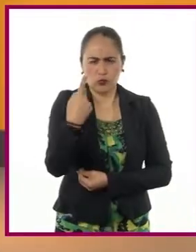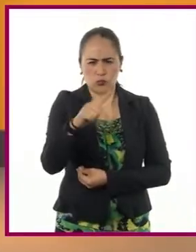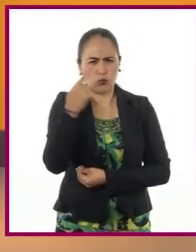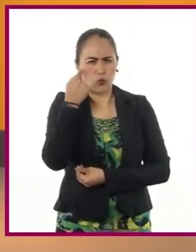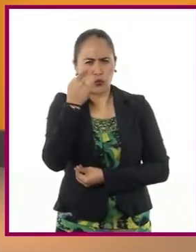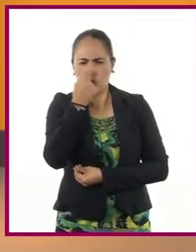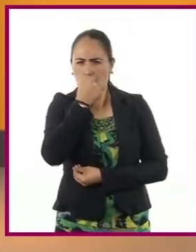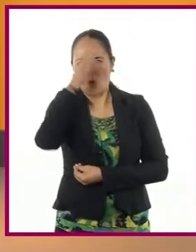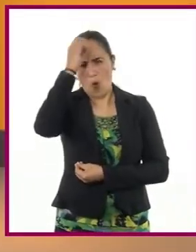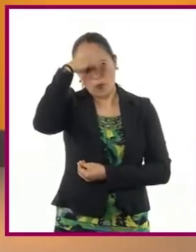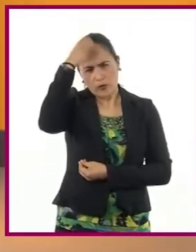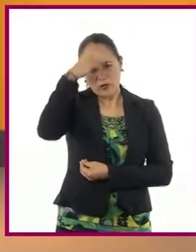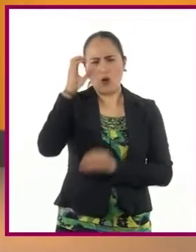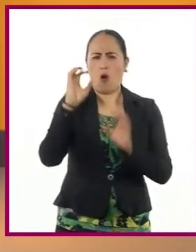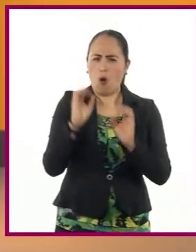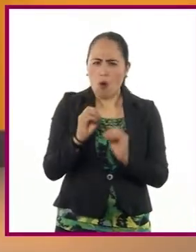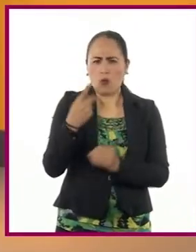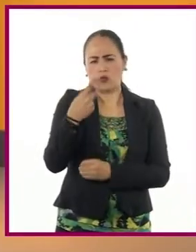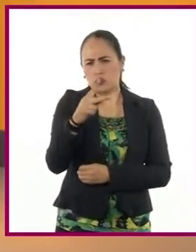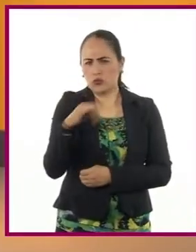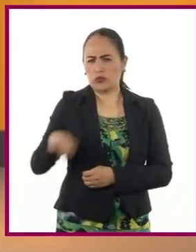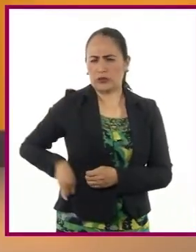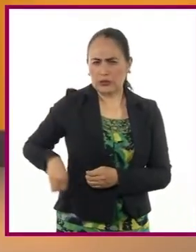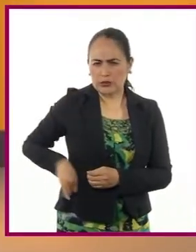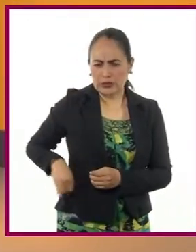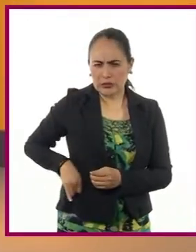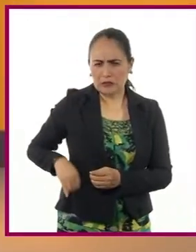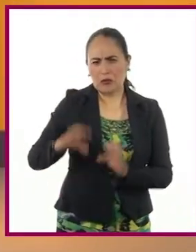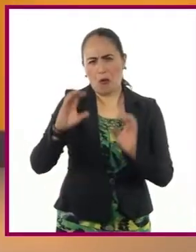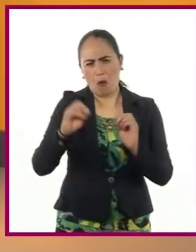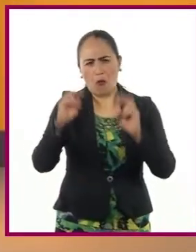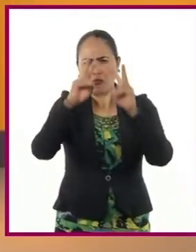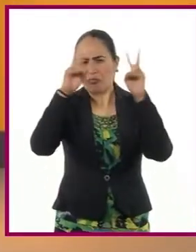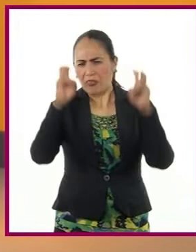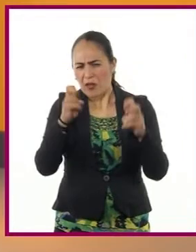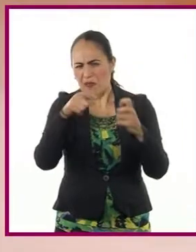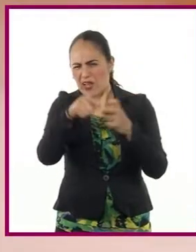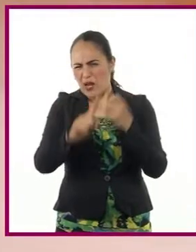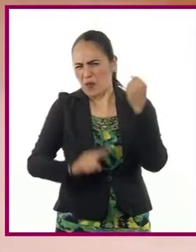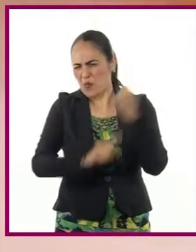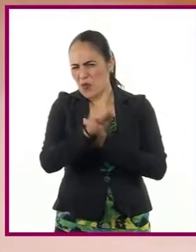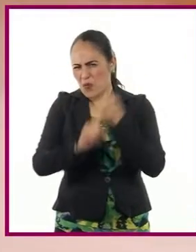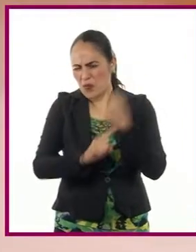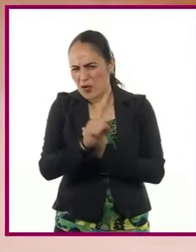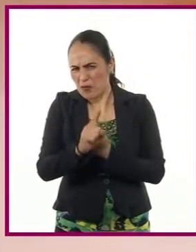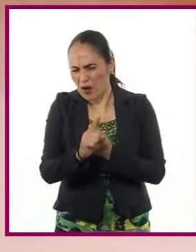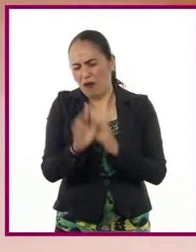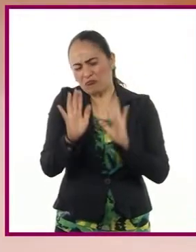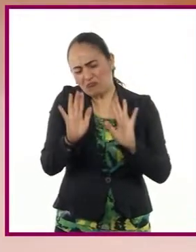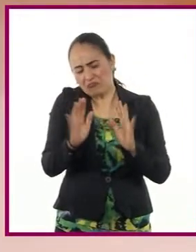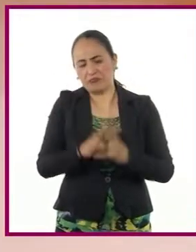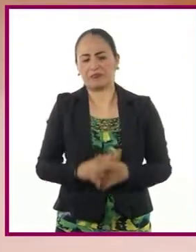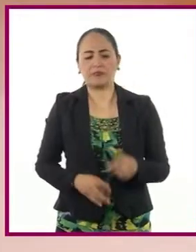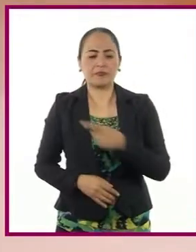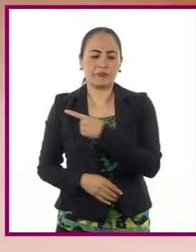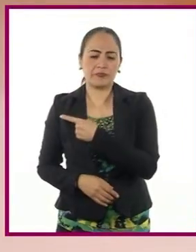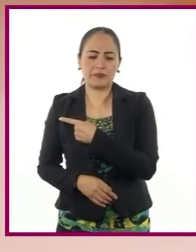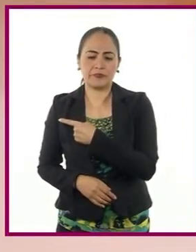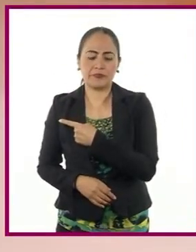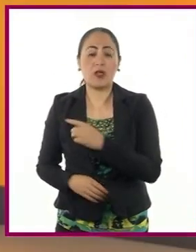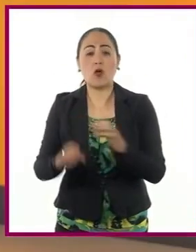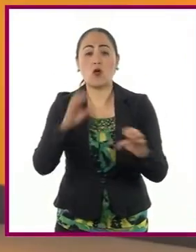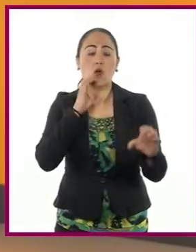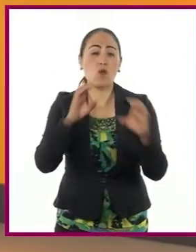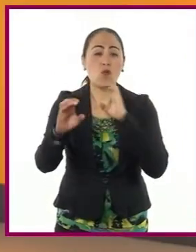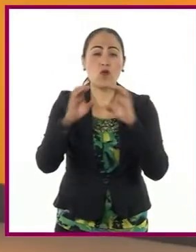de vista, sus intereses y el porqué de su postura ante el tema de conflicto. La comunicación es una estrategia